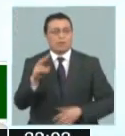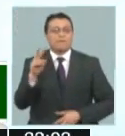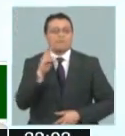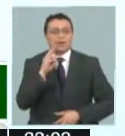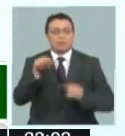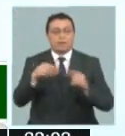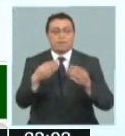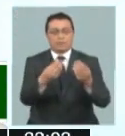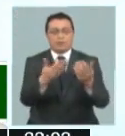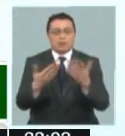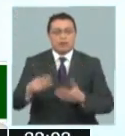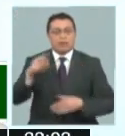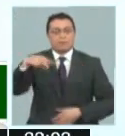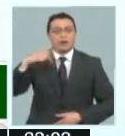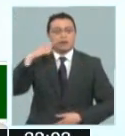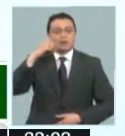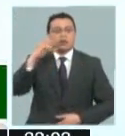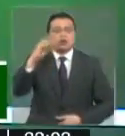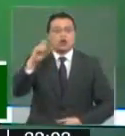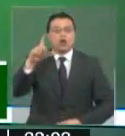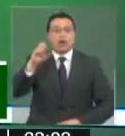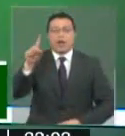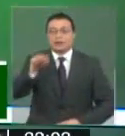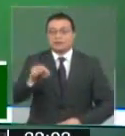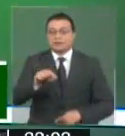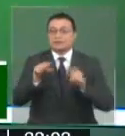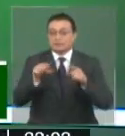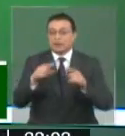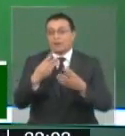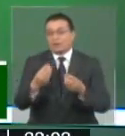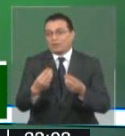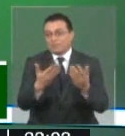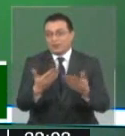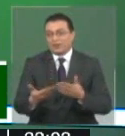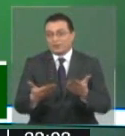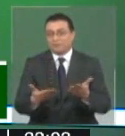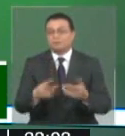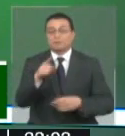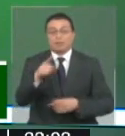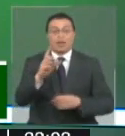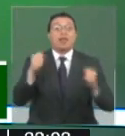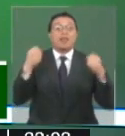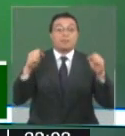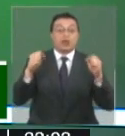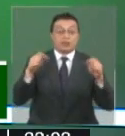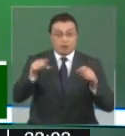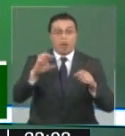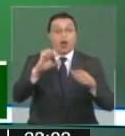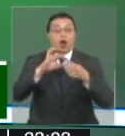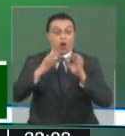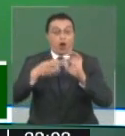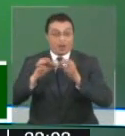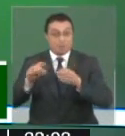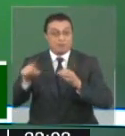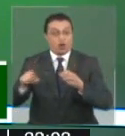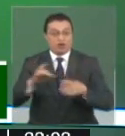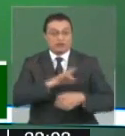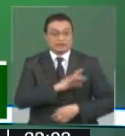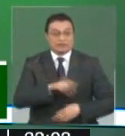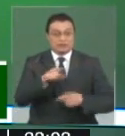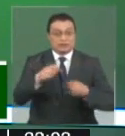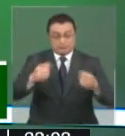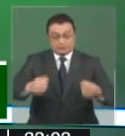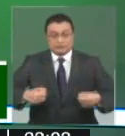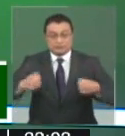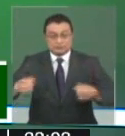Le damos la bienvenida a Nicolás Bisquert. Muchas gracias por estar con nosotros, Nicolás. Él es deportista paralímpico chileno, practica esquí alpino